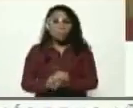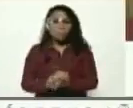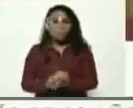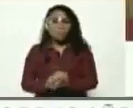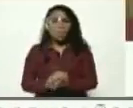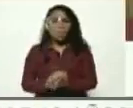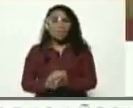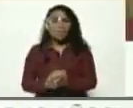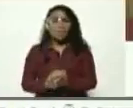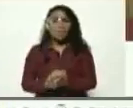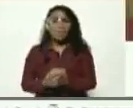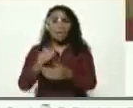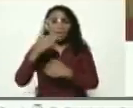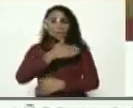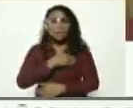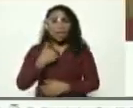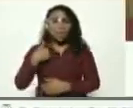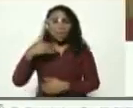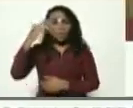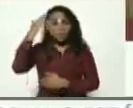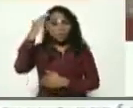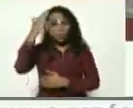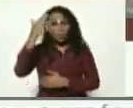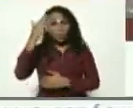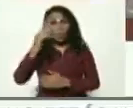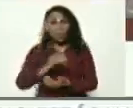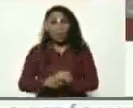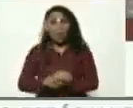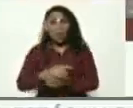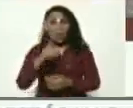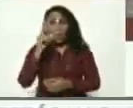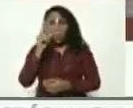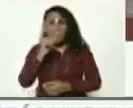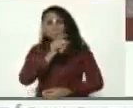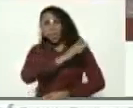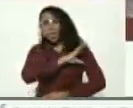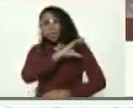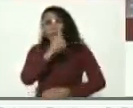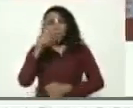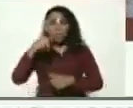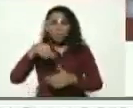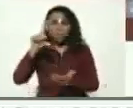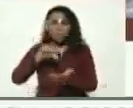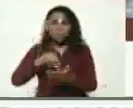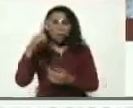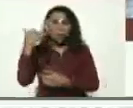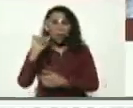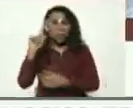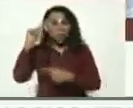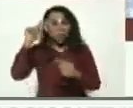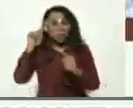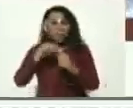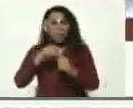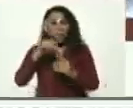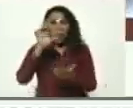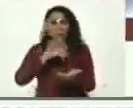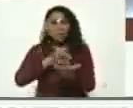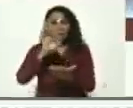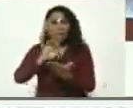Quiero saludar al ciudadano Alejandro López, director de este centro, que tiene como objetivo